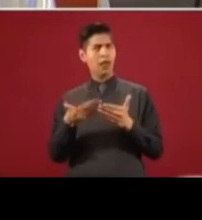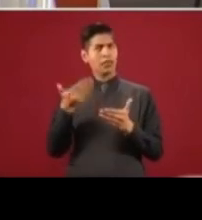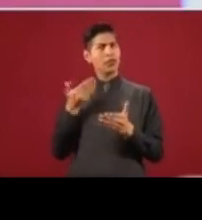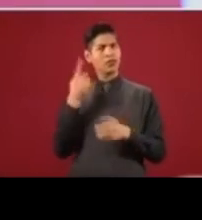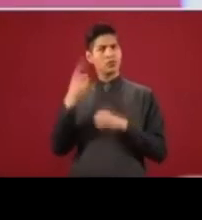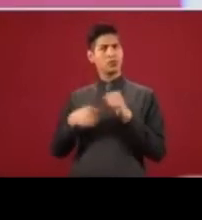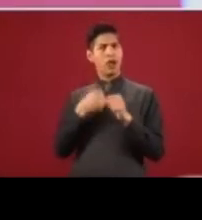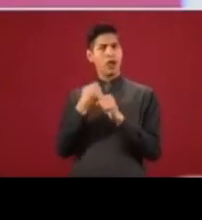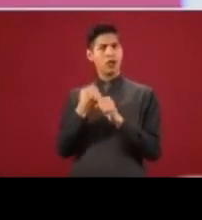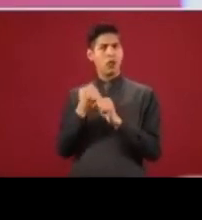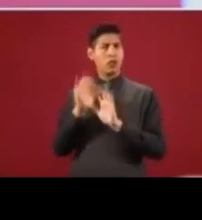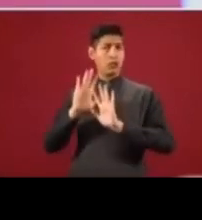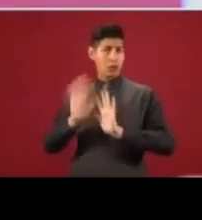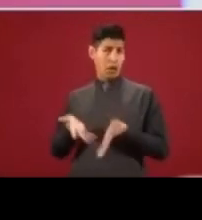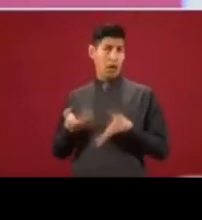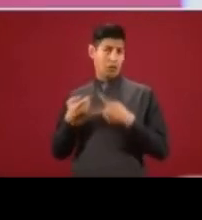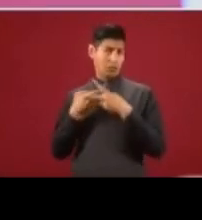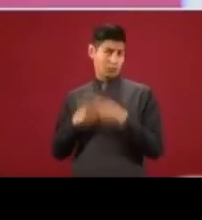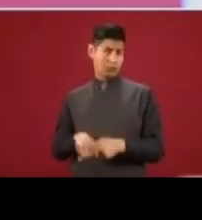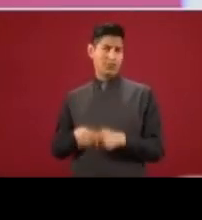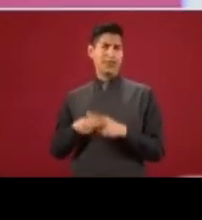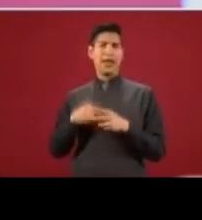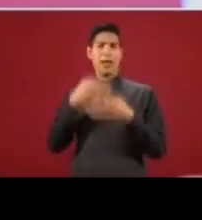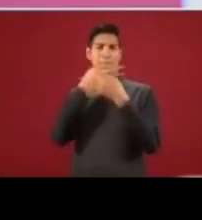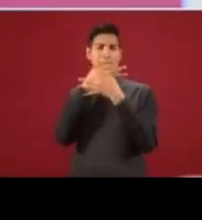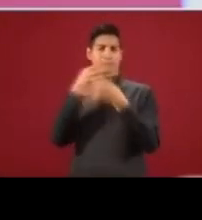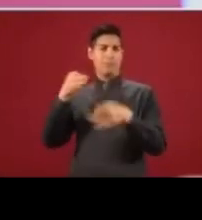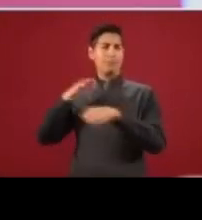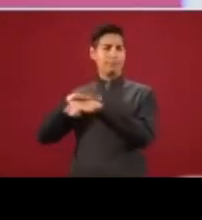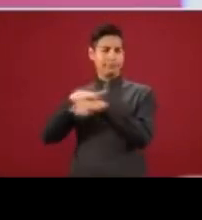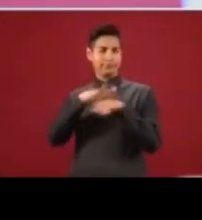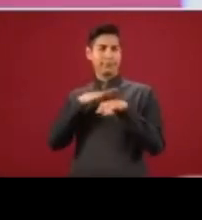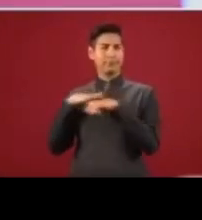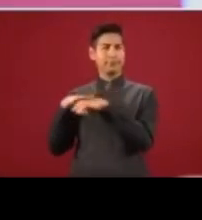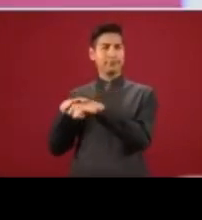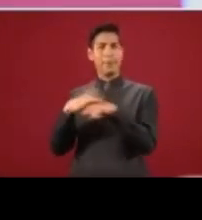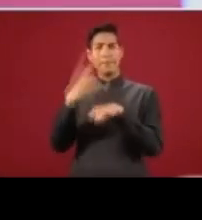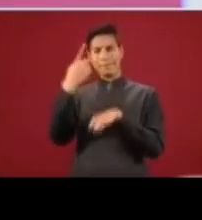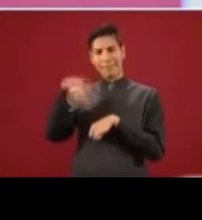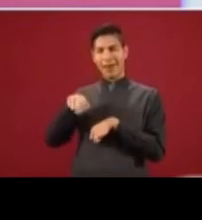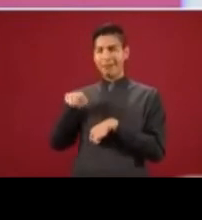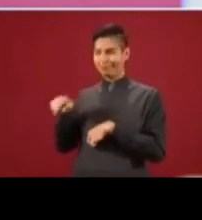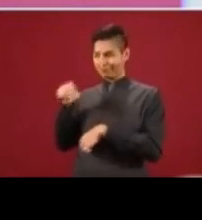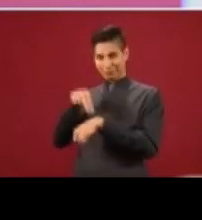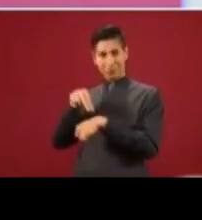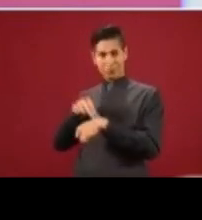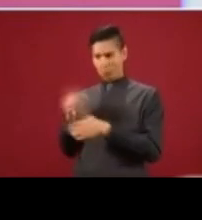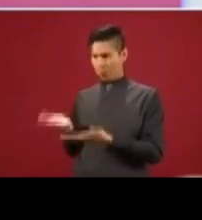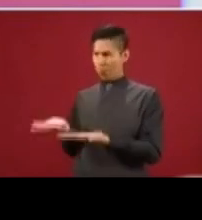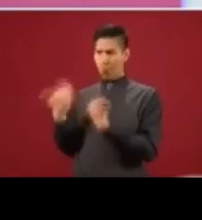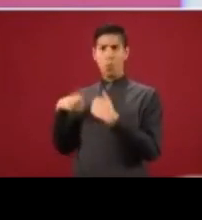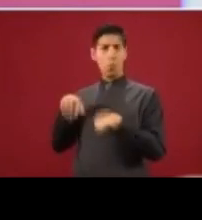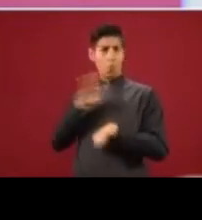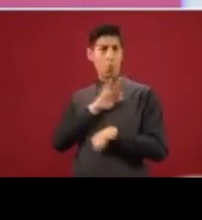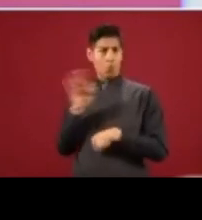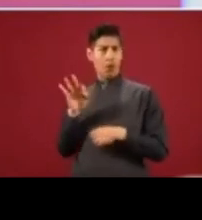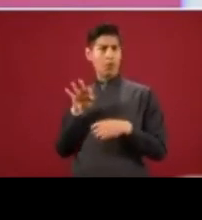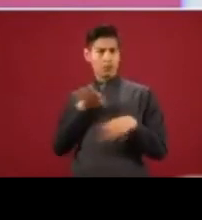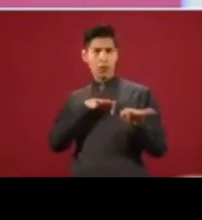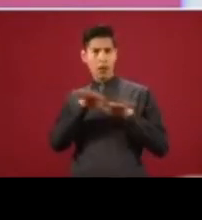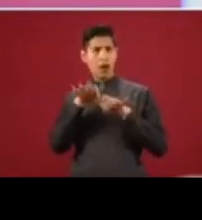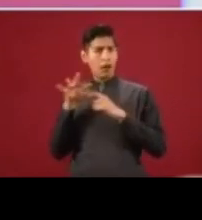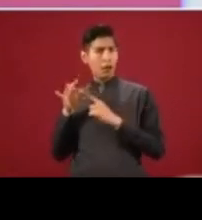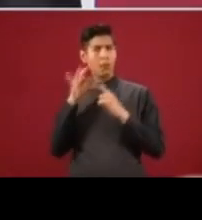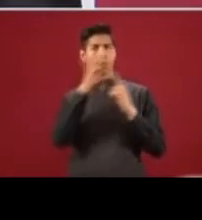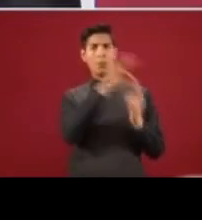a finales, una convocatoria para personal médico que pudiera tener la voluntad de